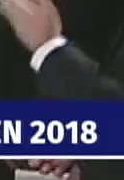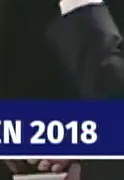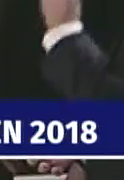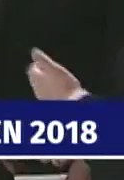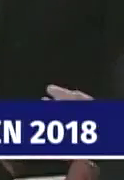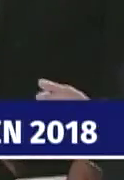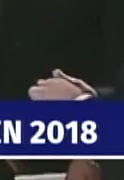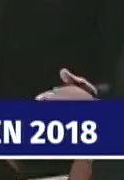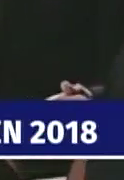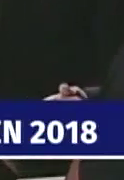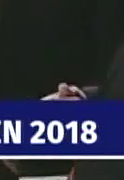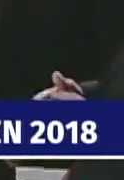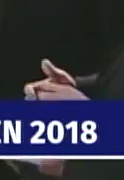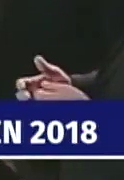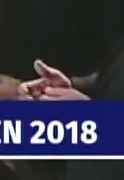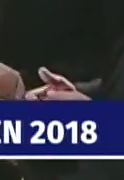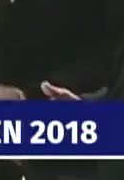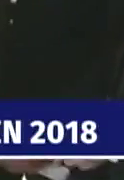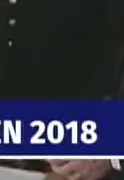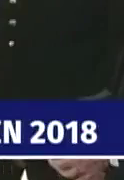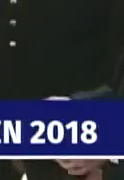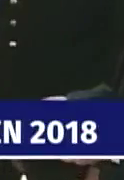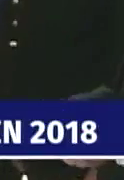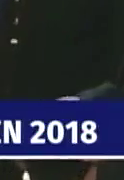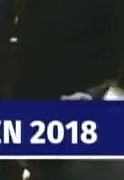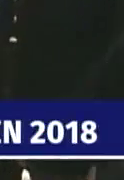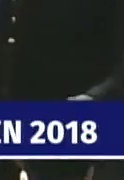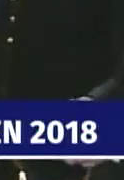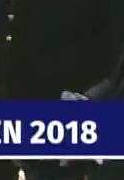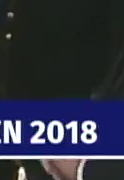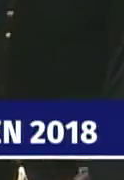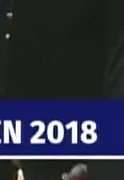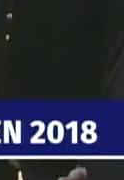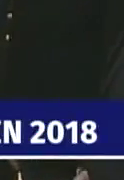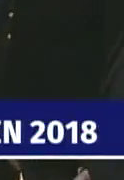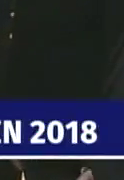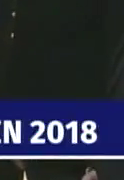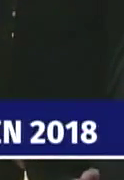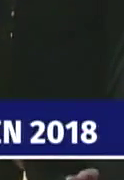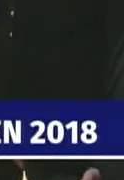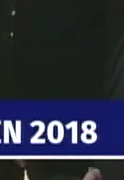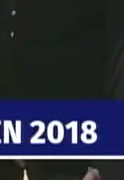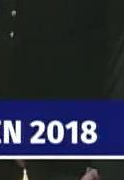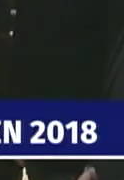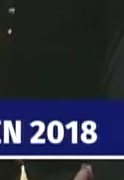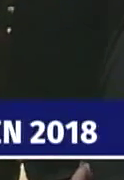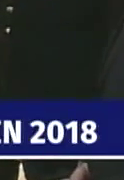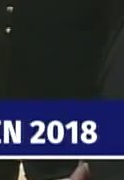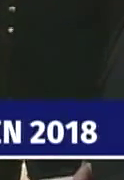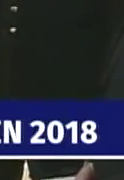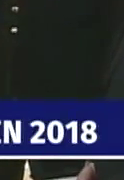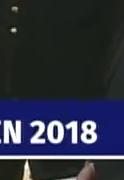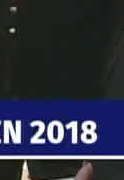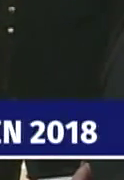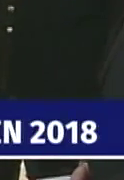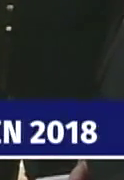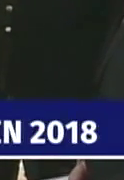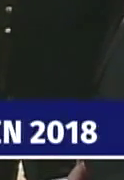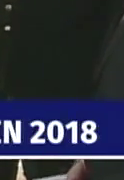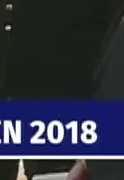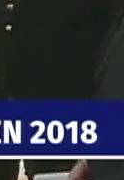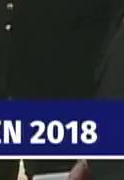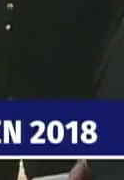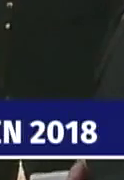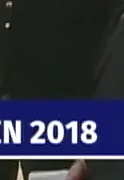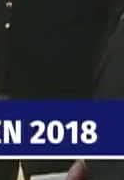bebida que ha sido a base de miel, a base de